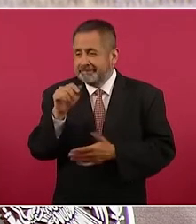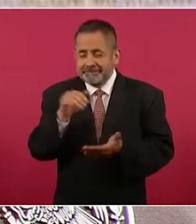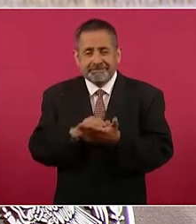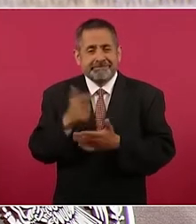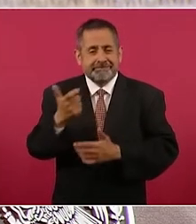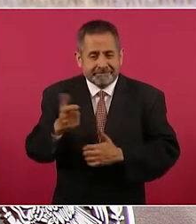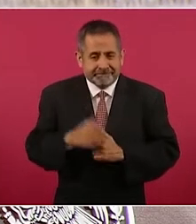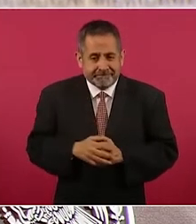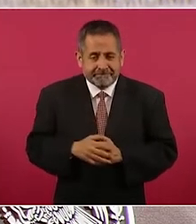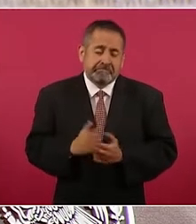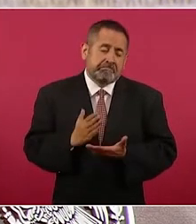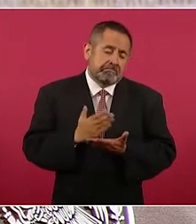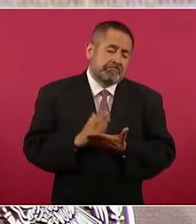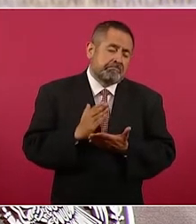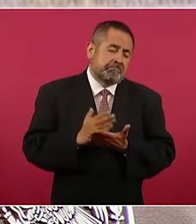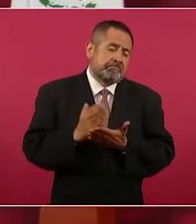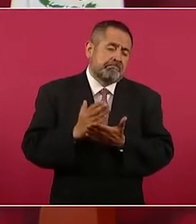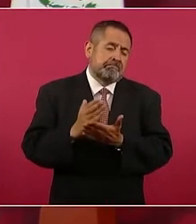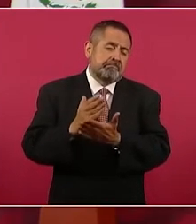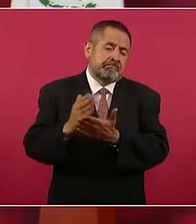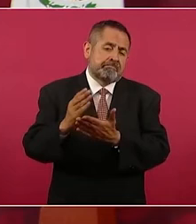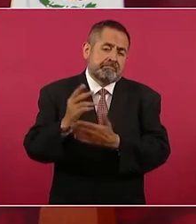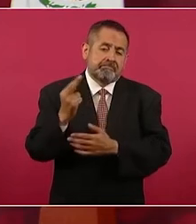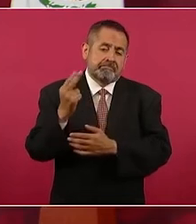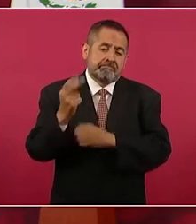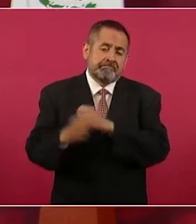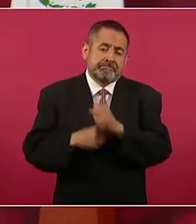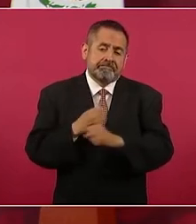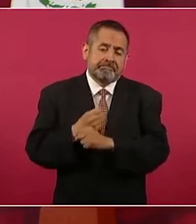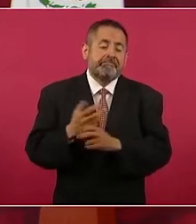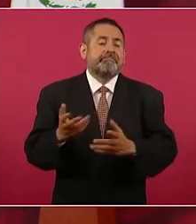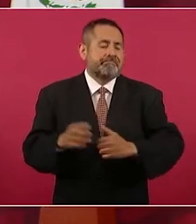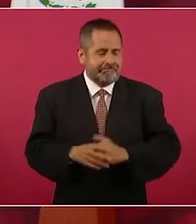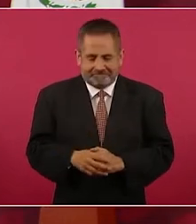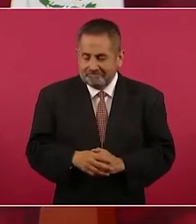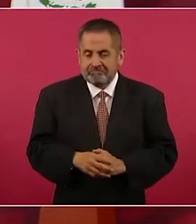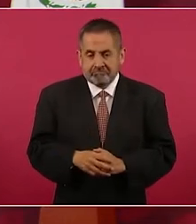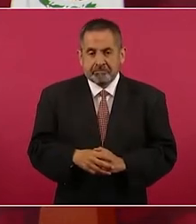a pagar en 25 años?